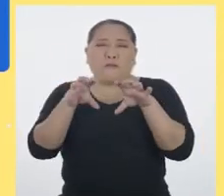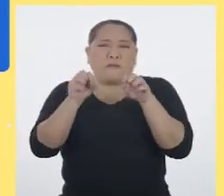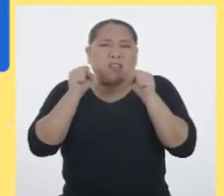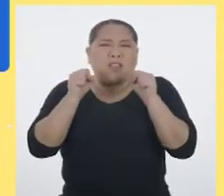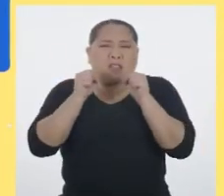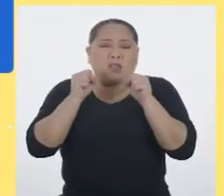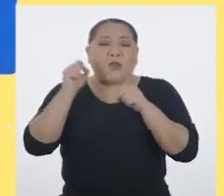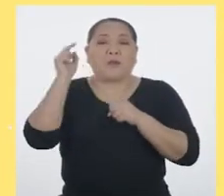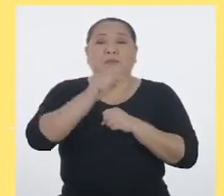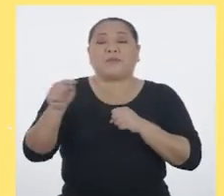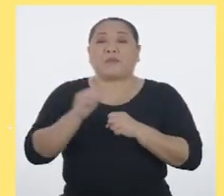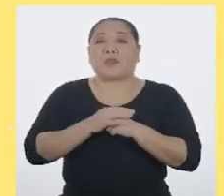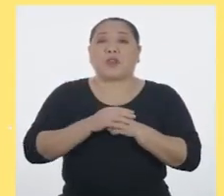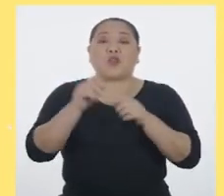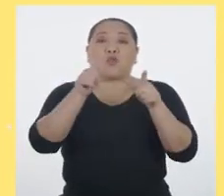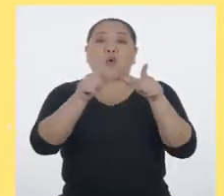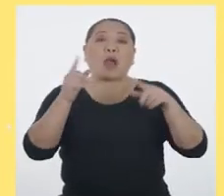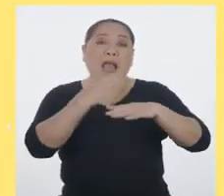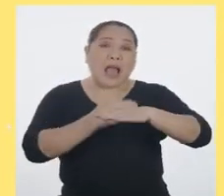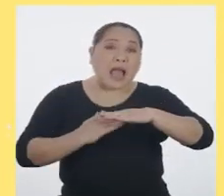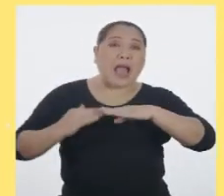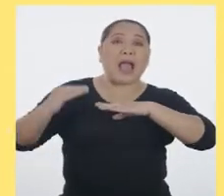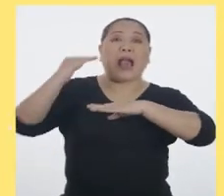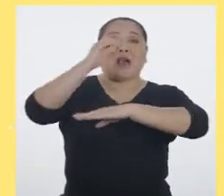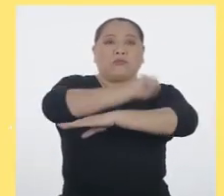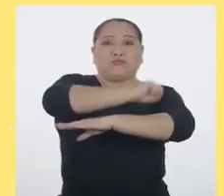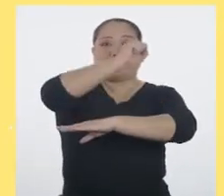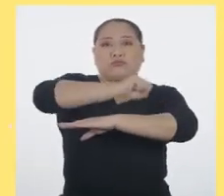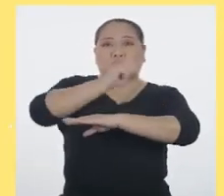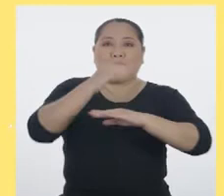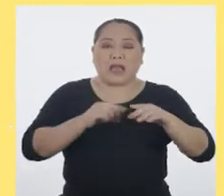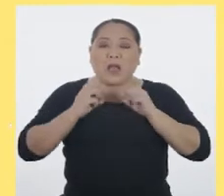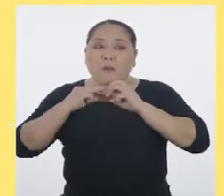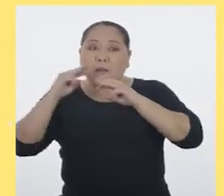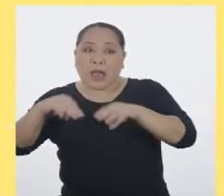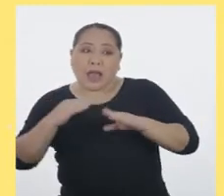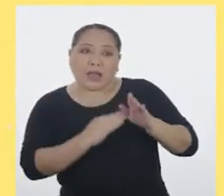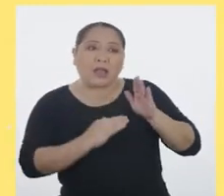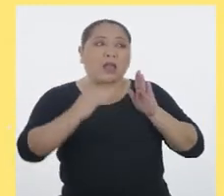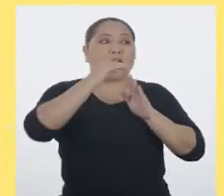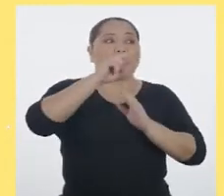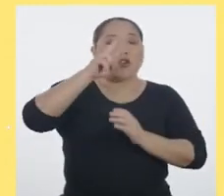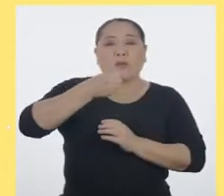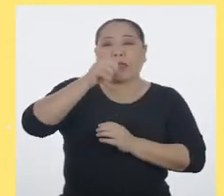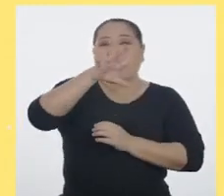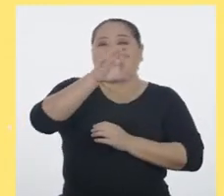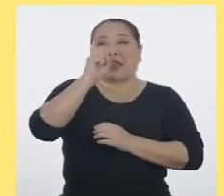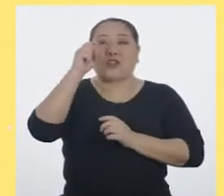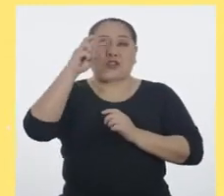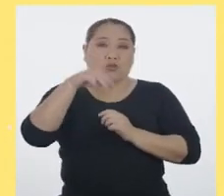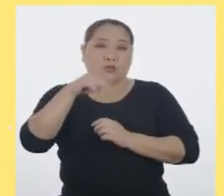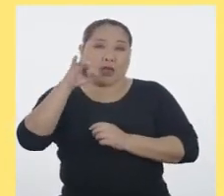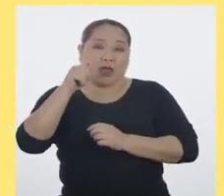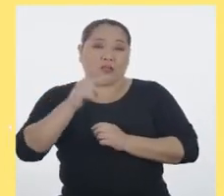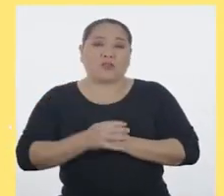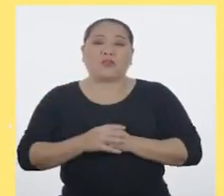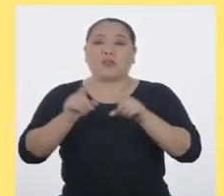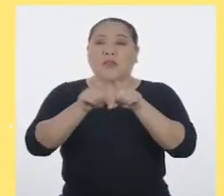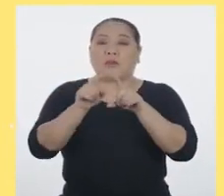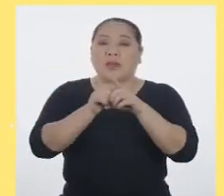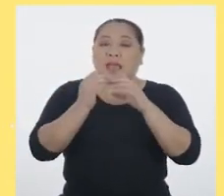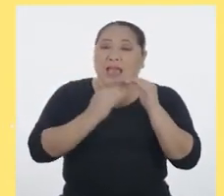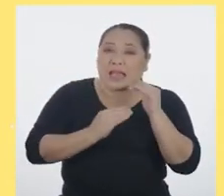atípicos. Ocurren en zonas altoandinas por encima de los 2.500 metros sobre el nivel del mar. También